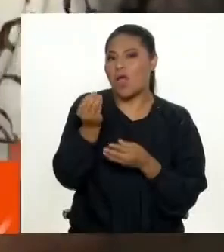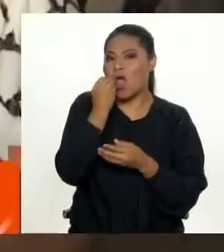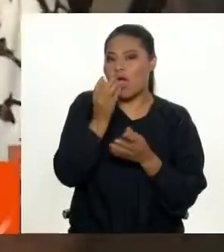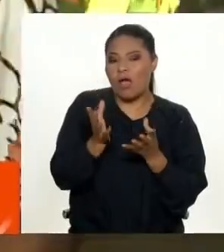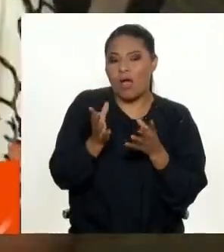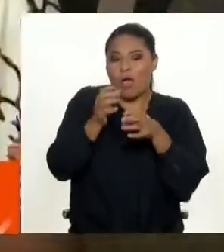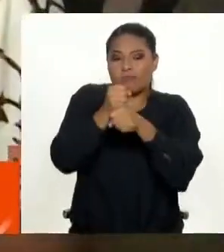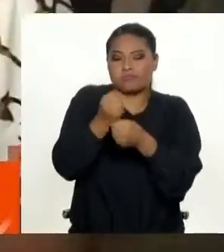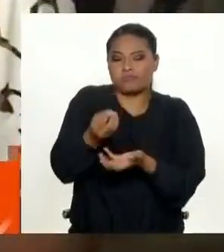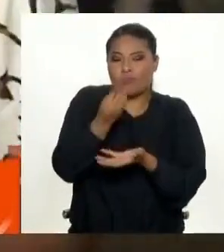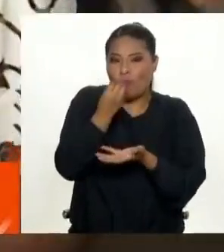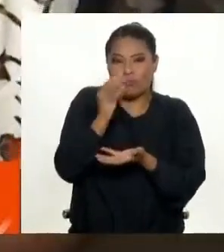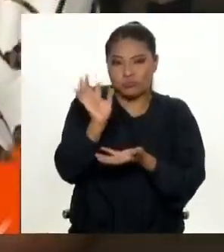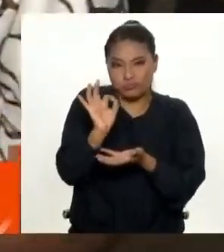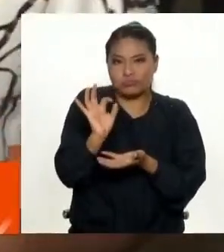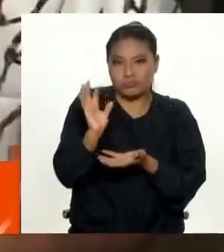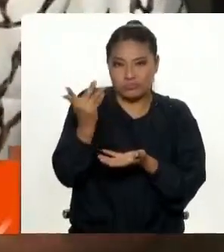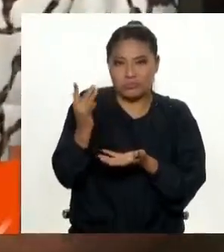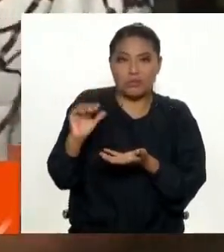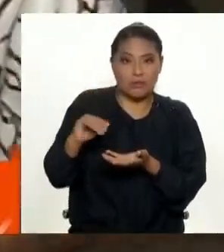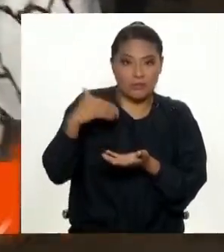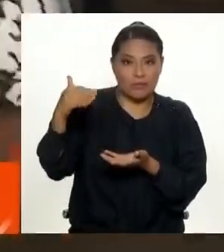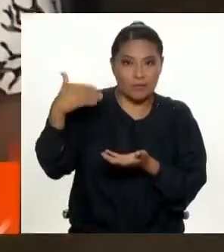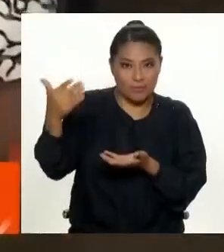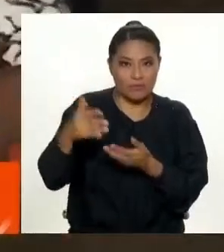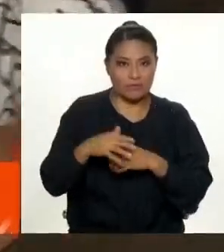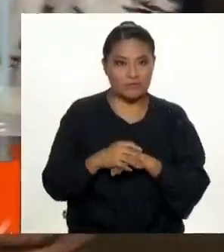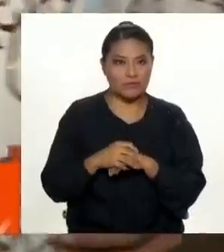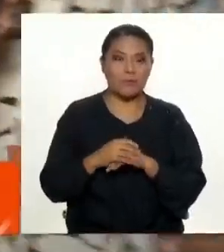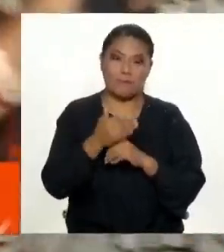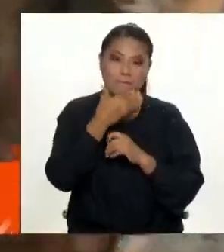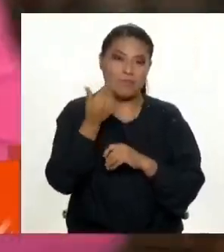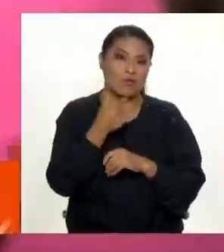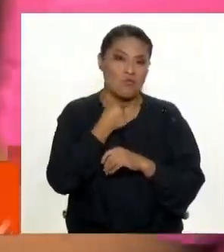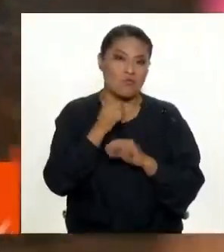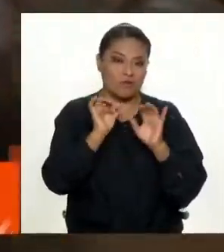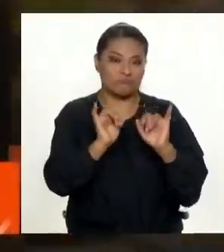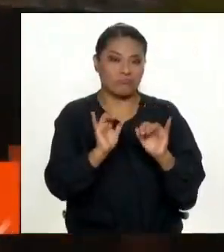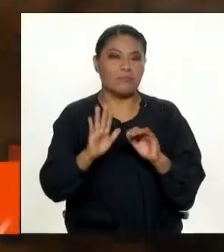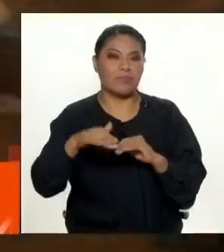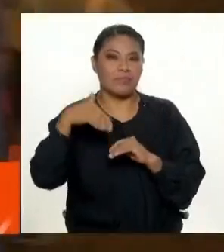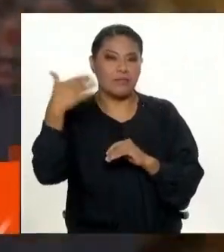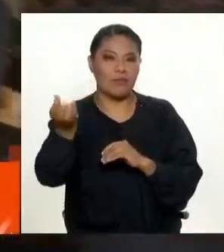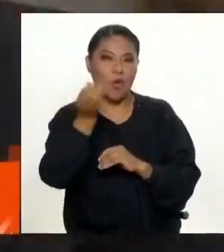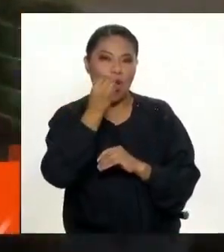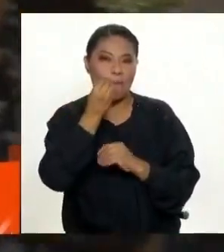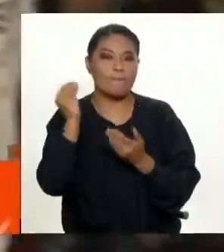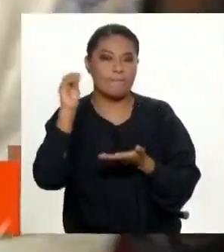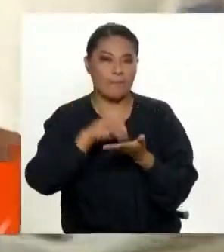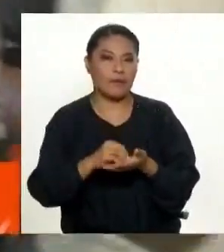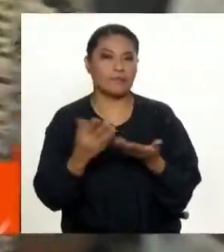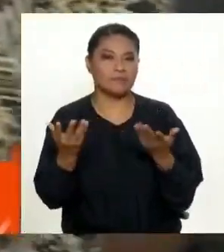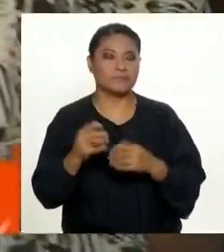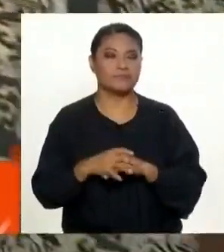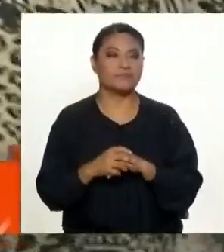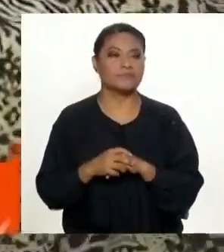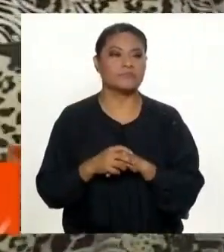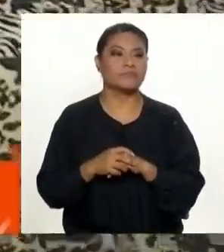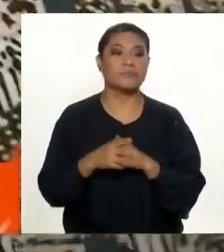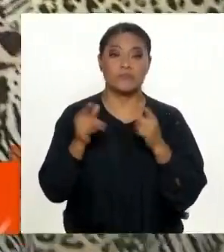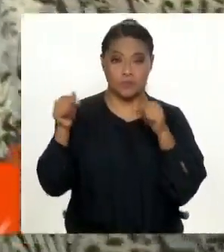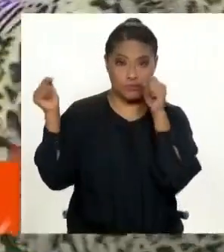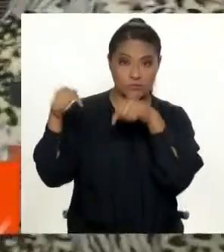un rato, tranquilo. Un día para el otro. Claro, sí. ¿Sabe mejor? Exacto, porque contiene no tanto. ¿Tú de dónde eres? ¿De